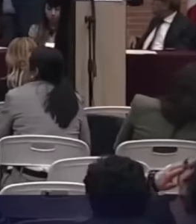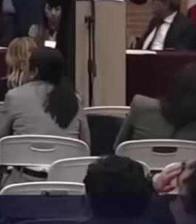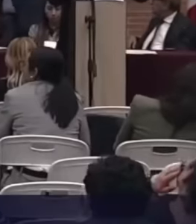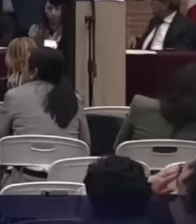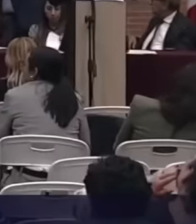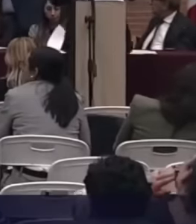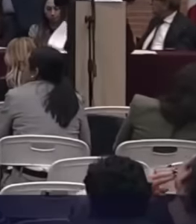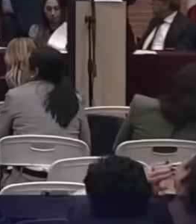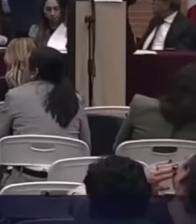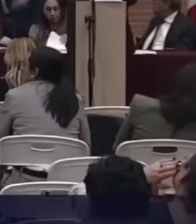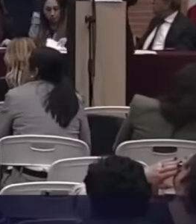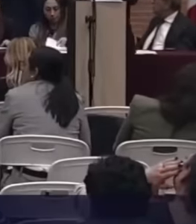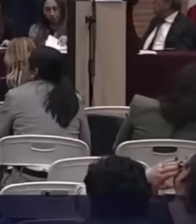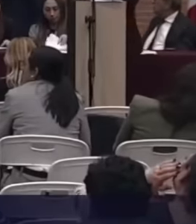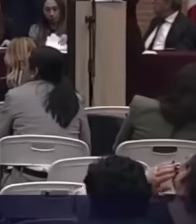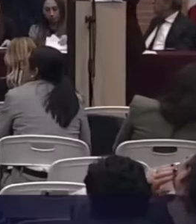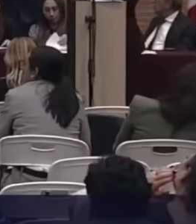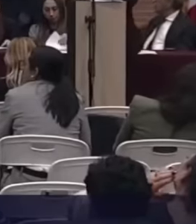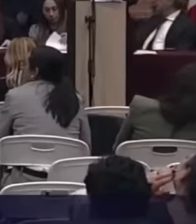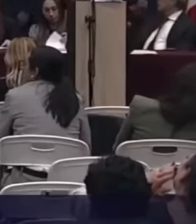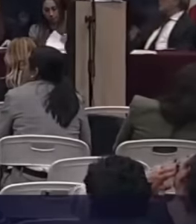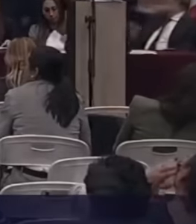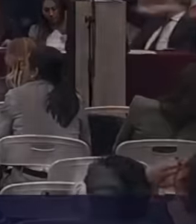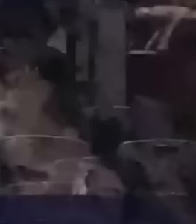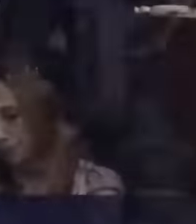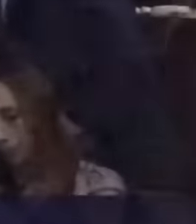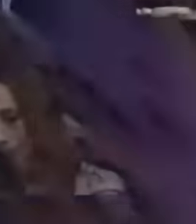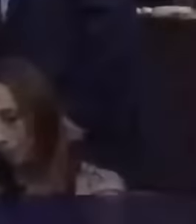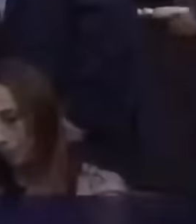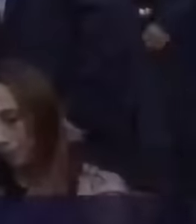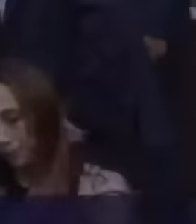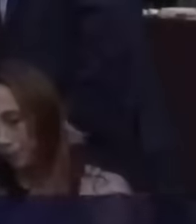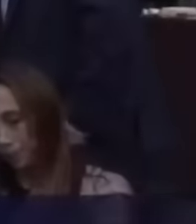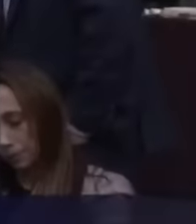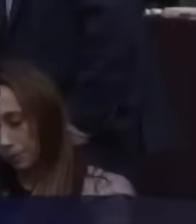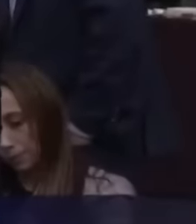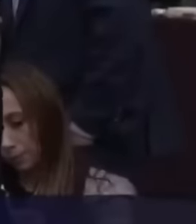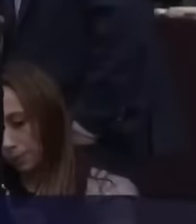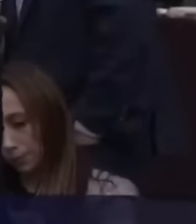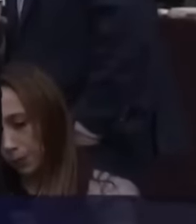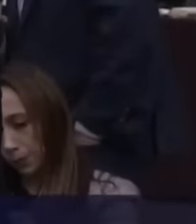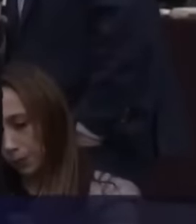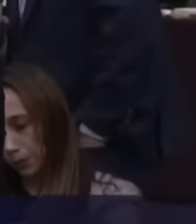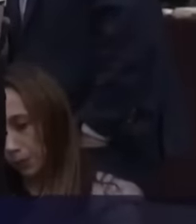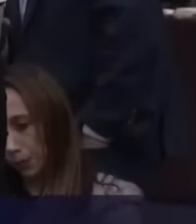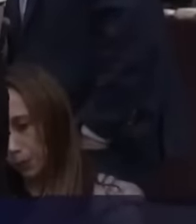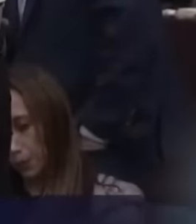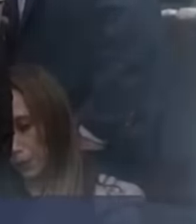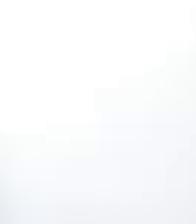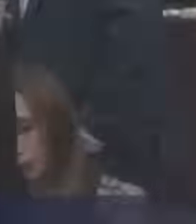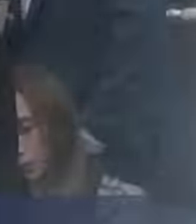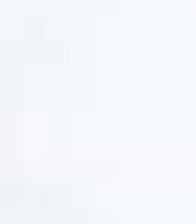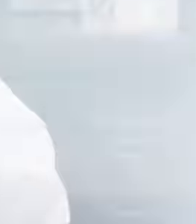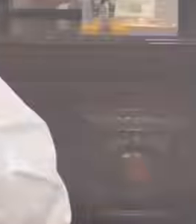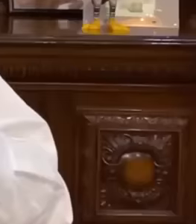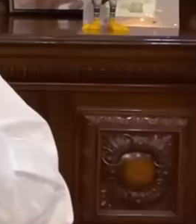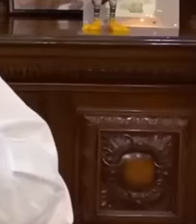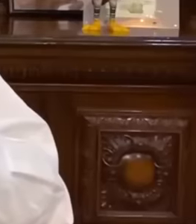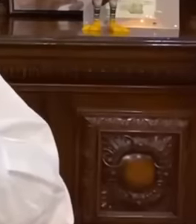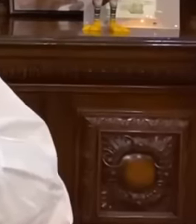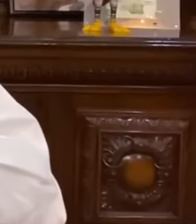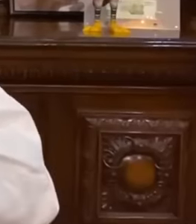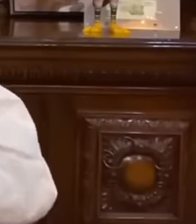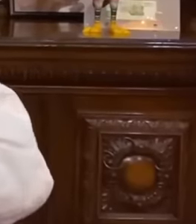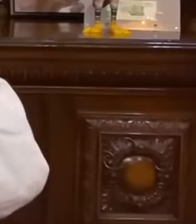los bloqueos protagonizados por los trabajadores judiciales en la Cámara de Diputados. La reforma al sistema judicial